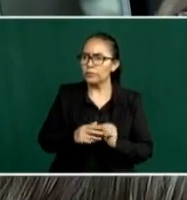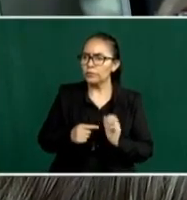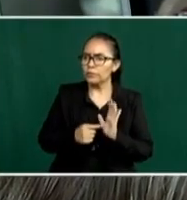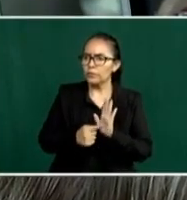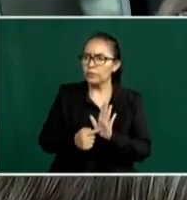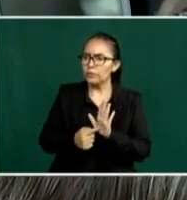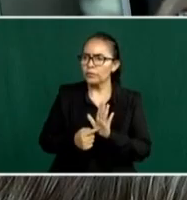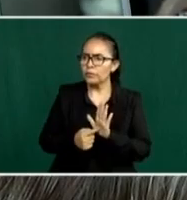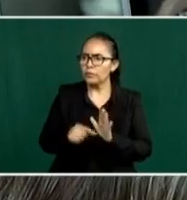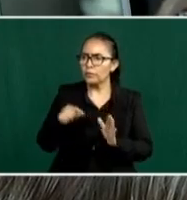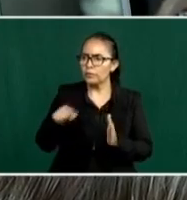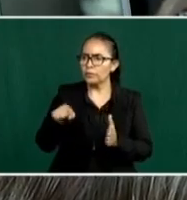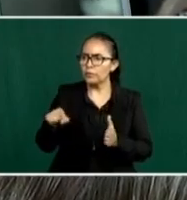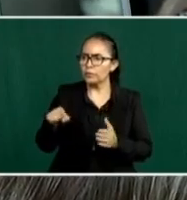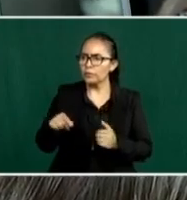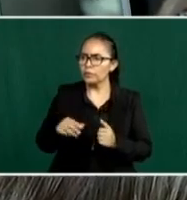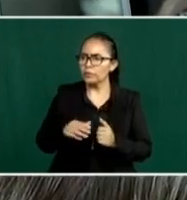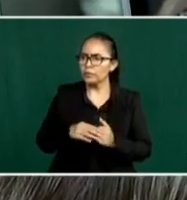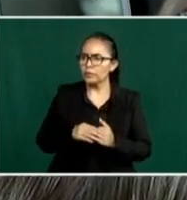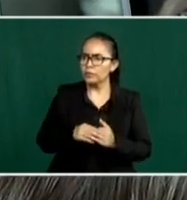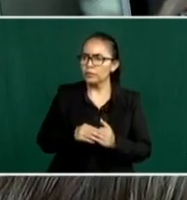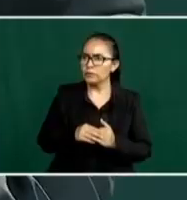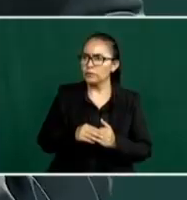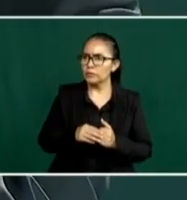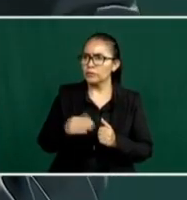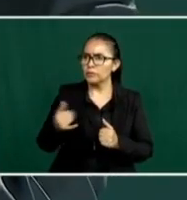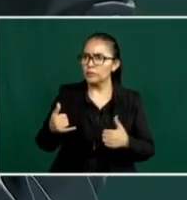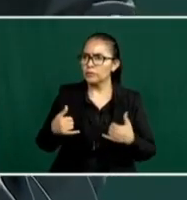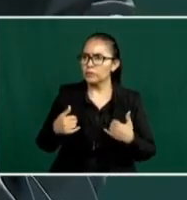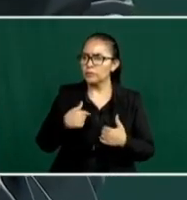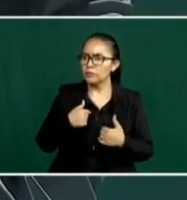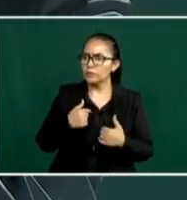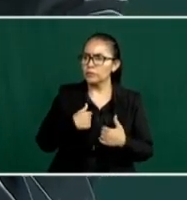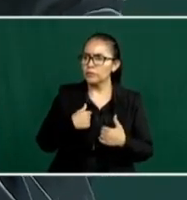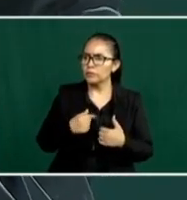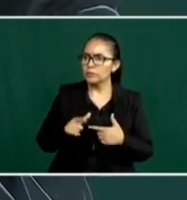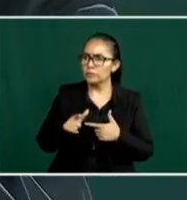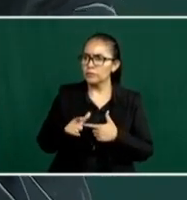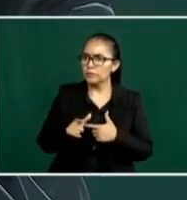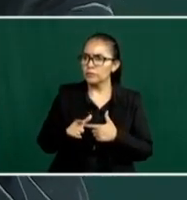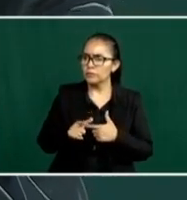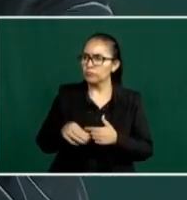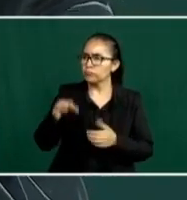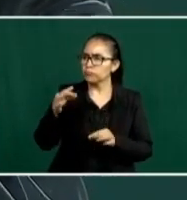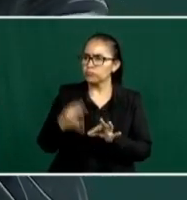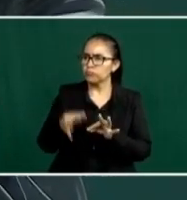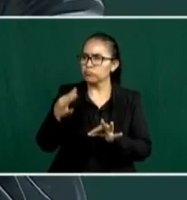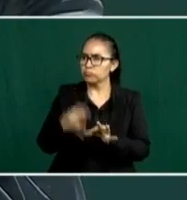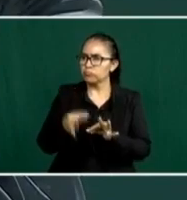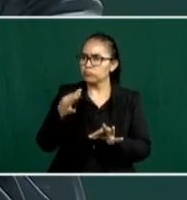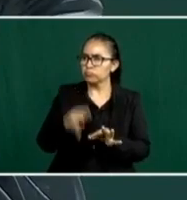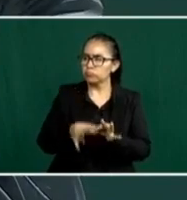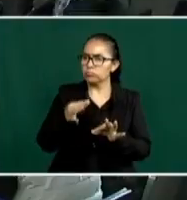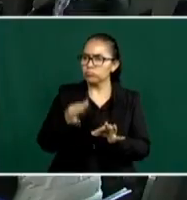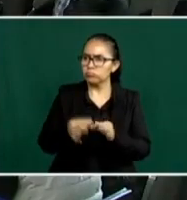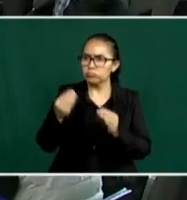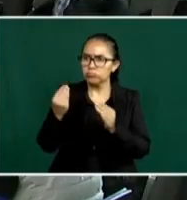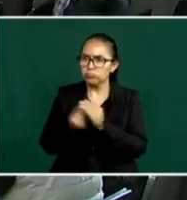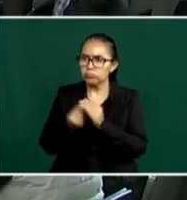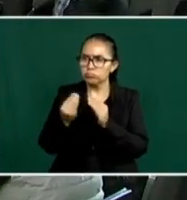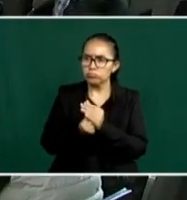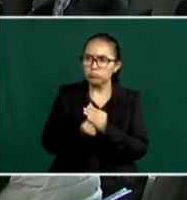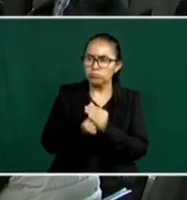fabricado, eso lo aseguran ellos, fue fabricado. Yo he seguido muy puntual este asunto, que es un